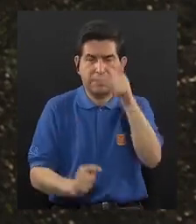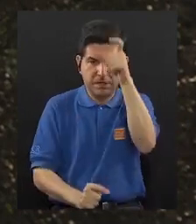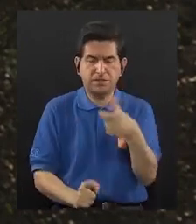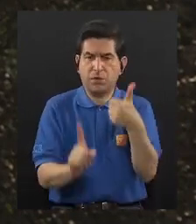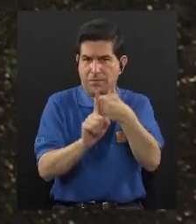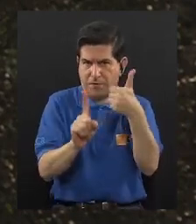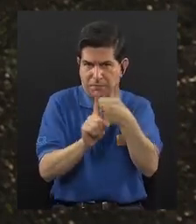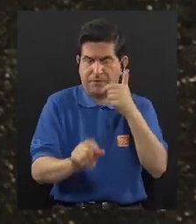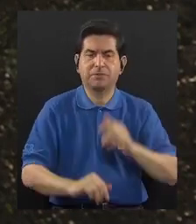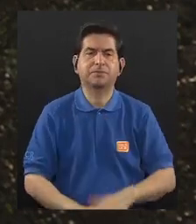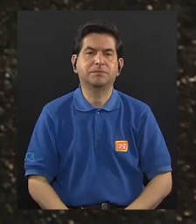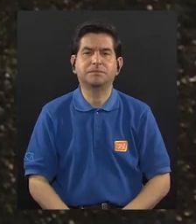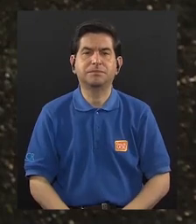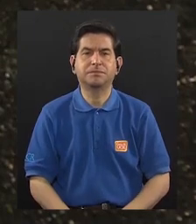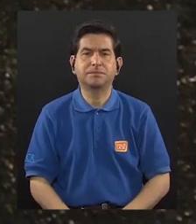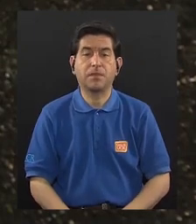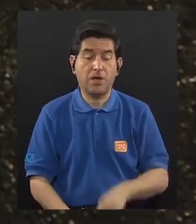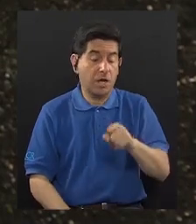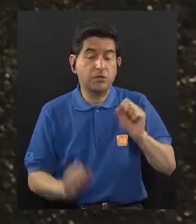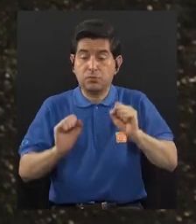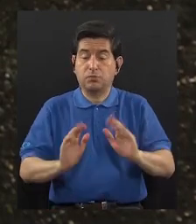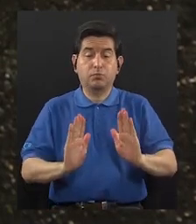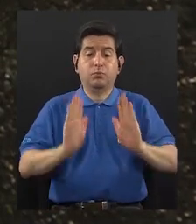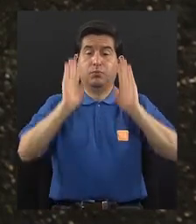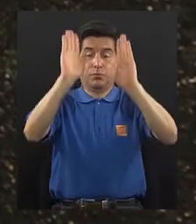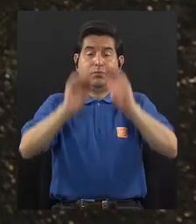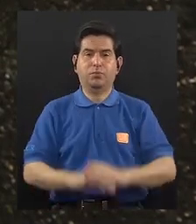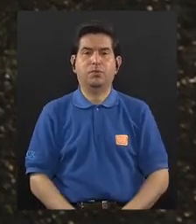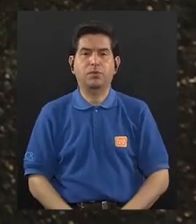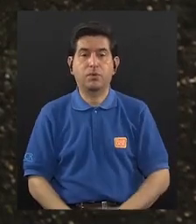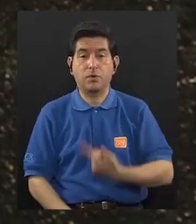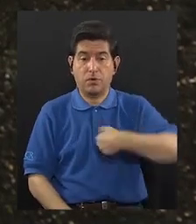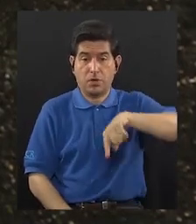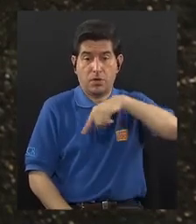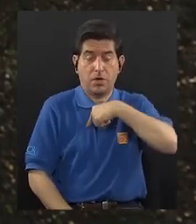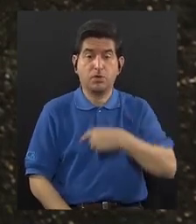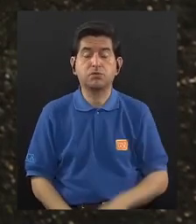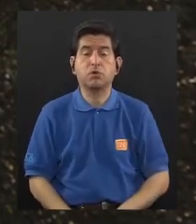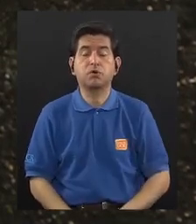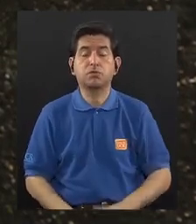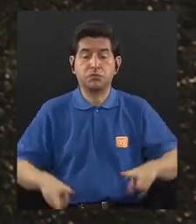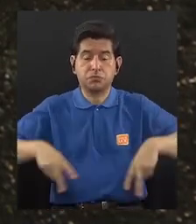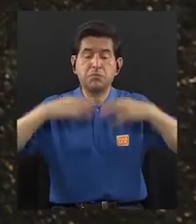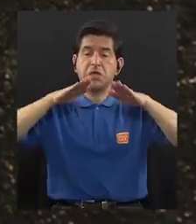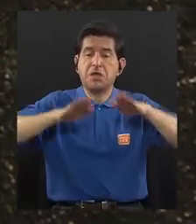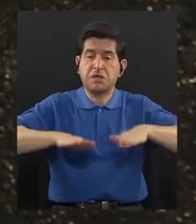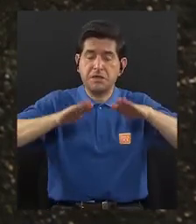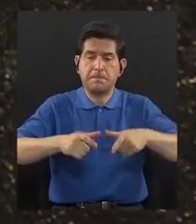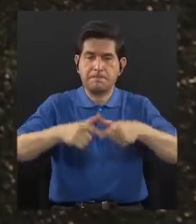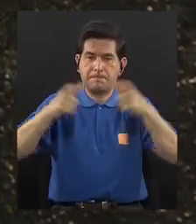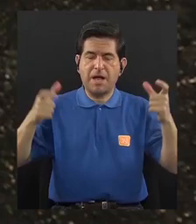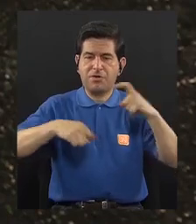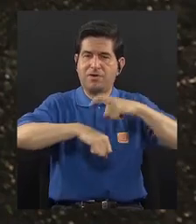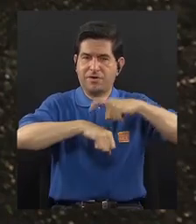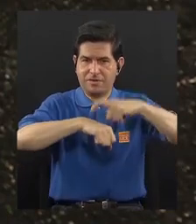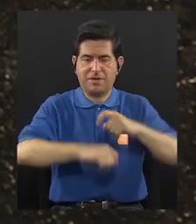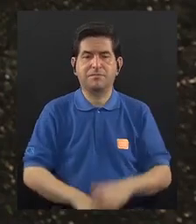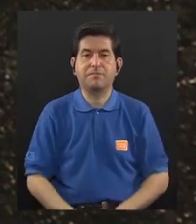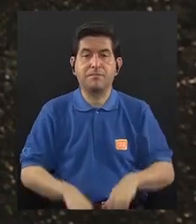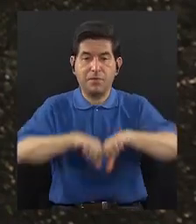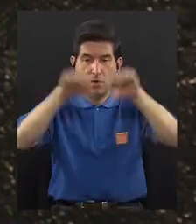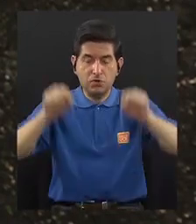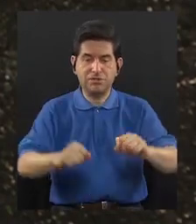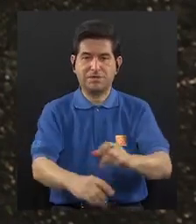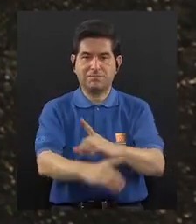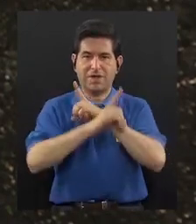ser humano el ser humano y que es maravilloso y prácticamente nos hace pasar y vivir tranquilos la mayor parte de la vida que